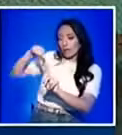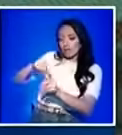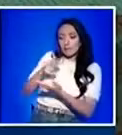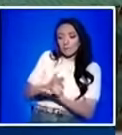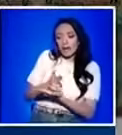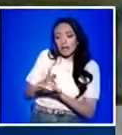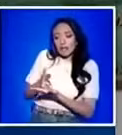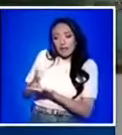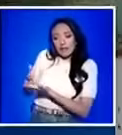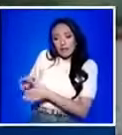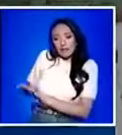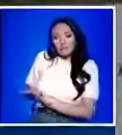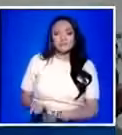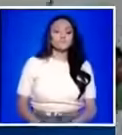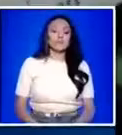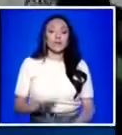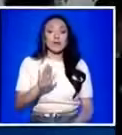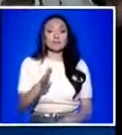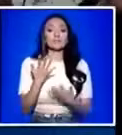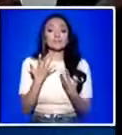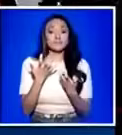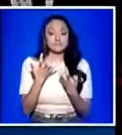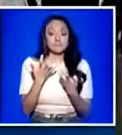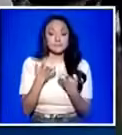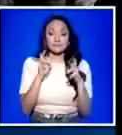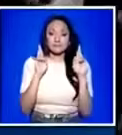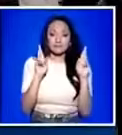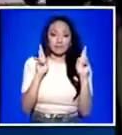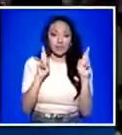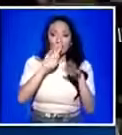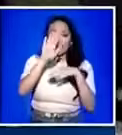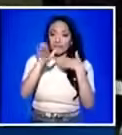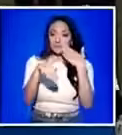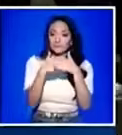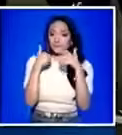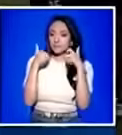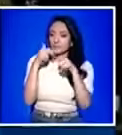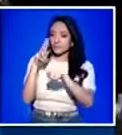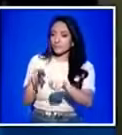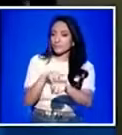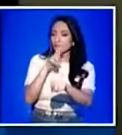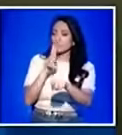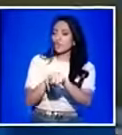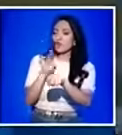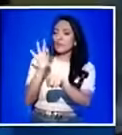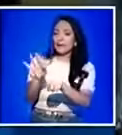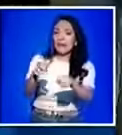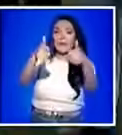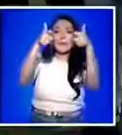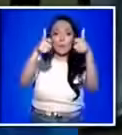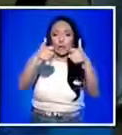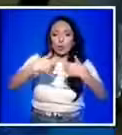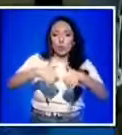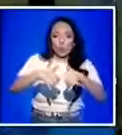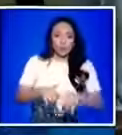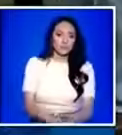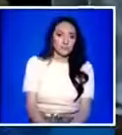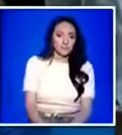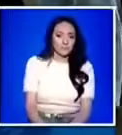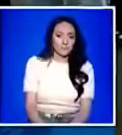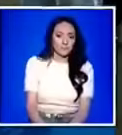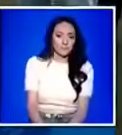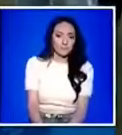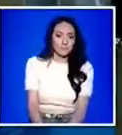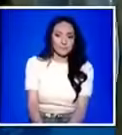Y aquí en el corazón de San Roque lo que se espera es que todo se desarrolle con normalidad. El fair play es importante. Así es.